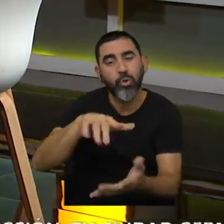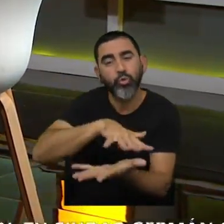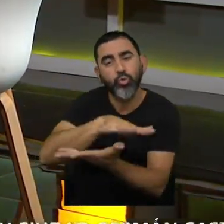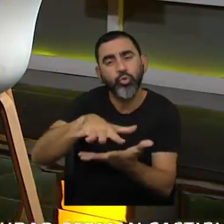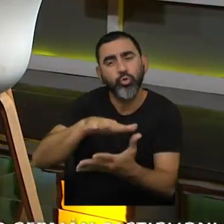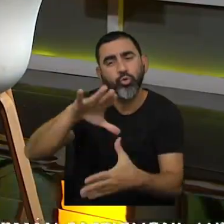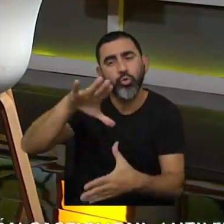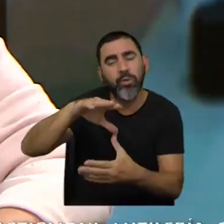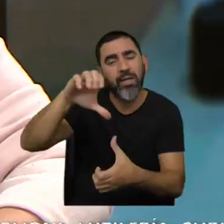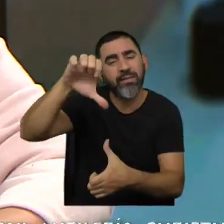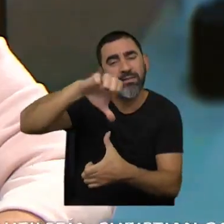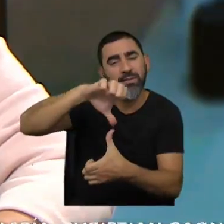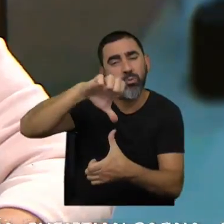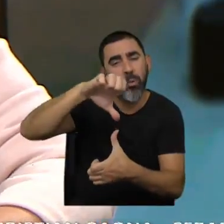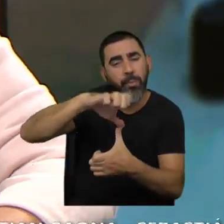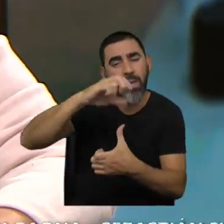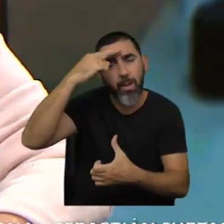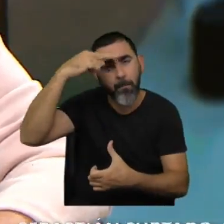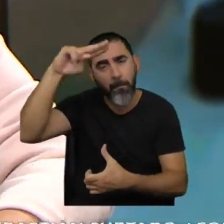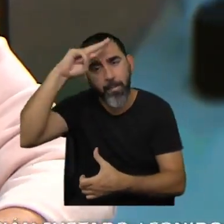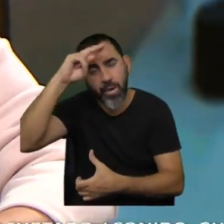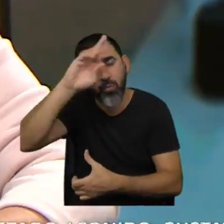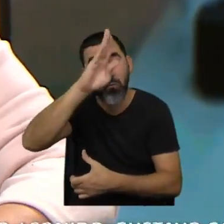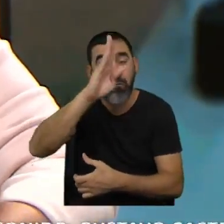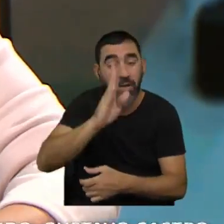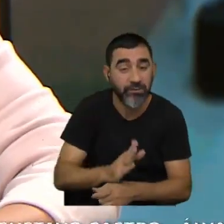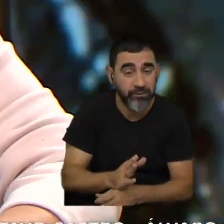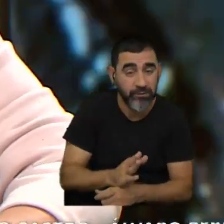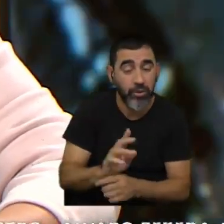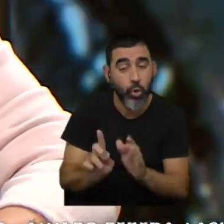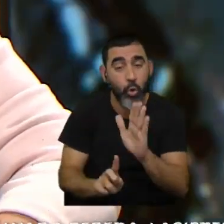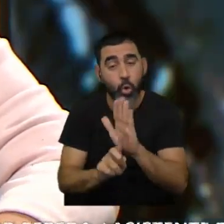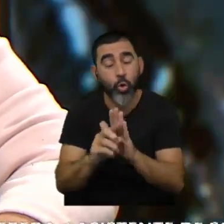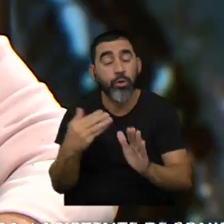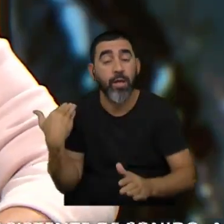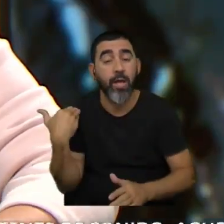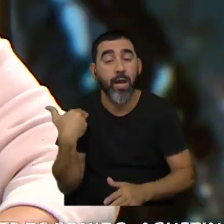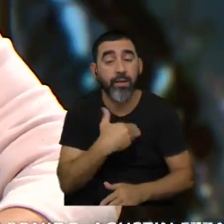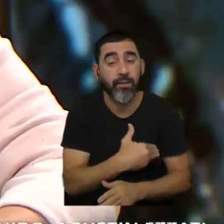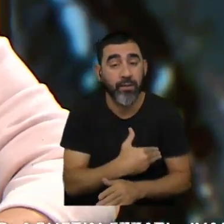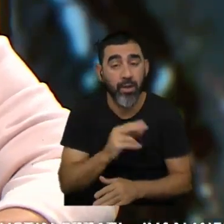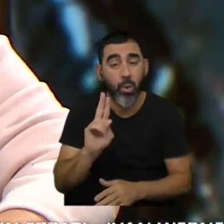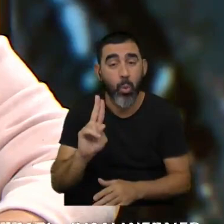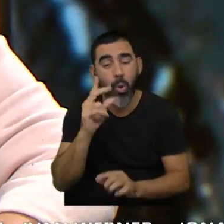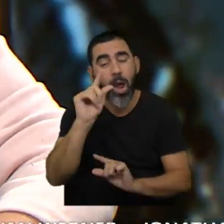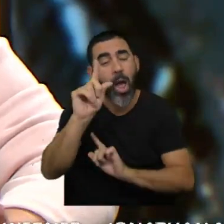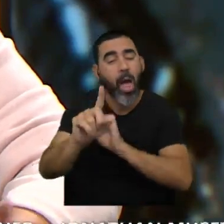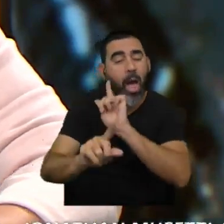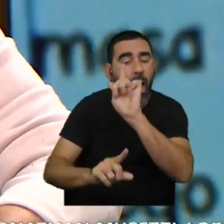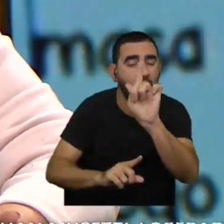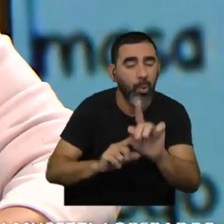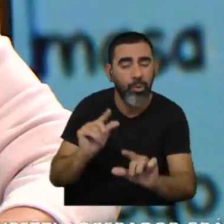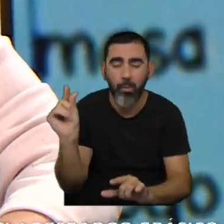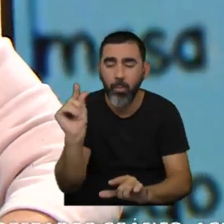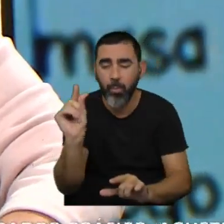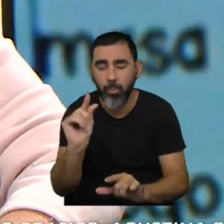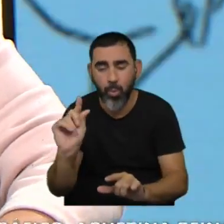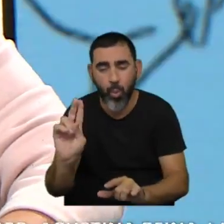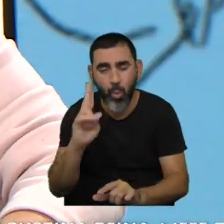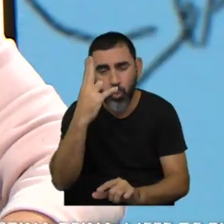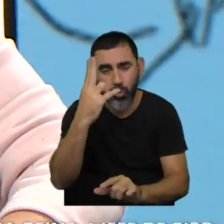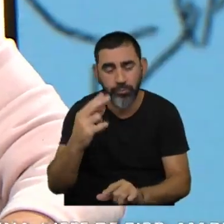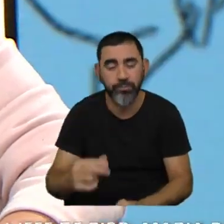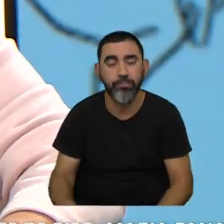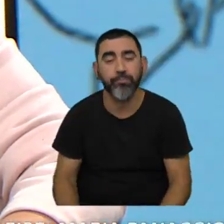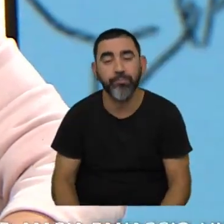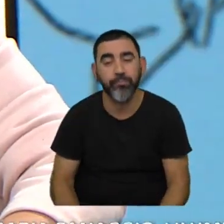más de Centroamérica, de México, de Brasil, al norte de Argentina. En Uruguay hay algunas colonias, son muy poquitas, se han